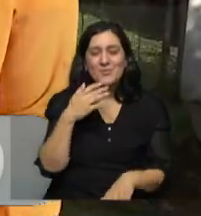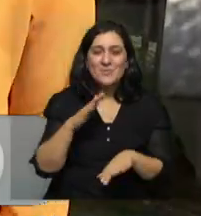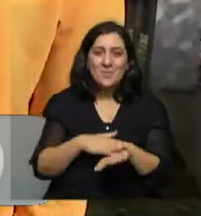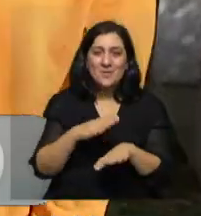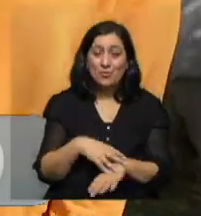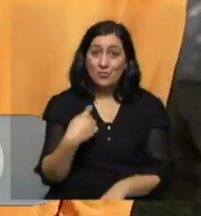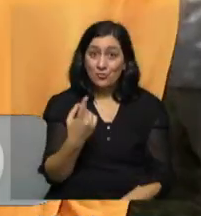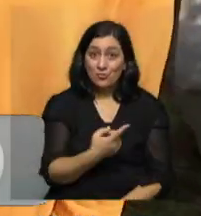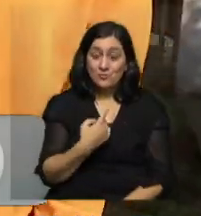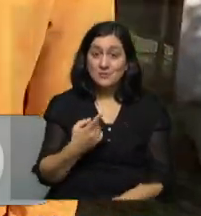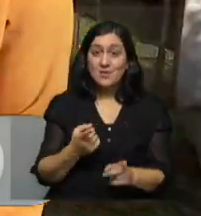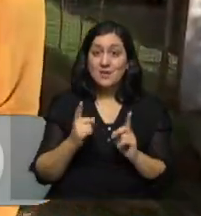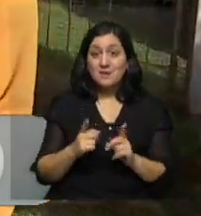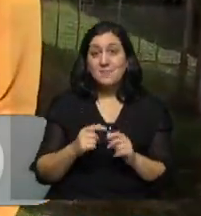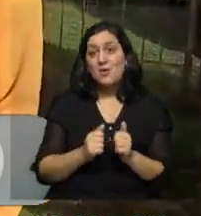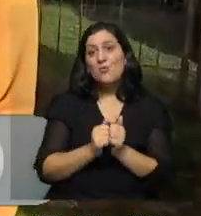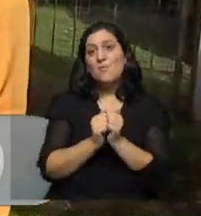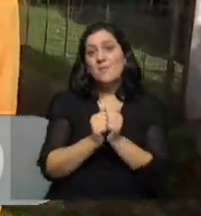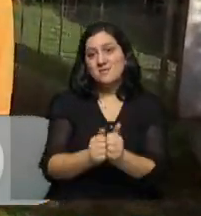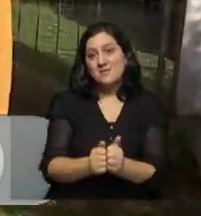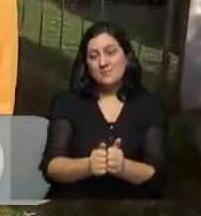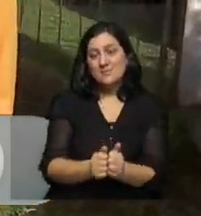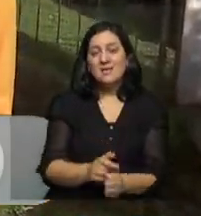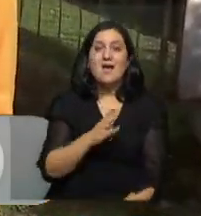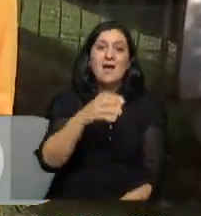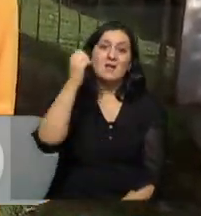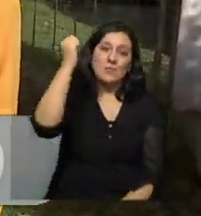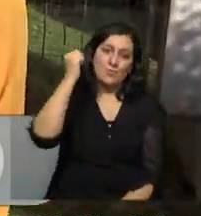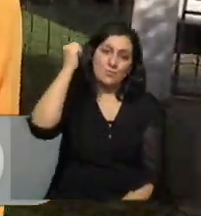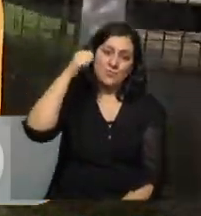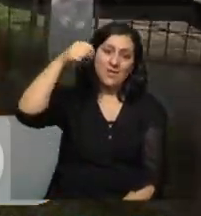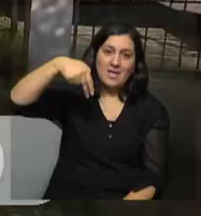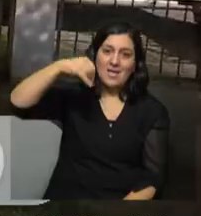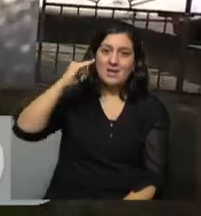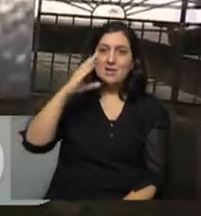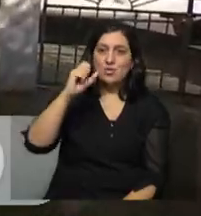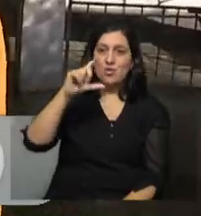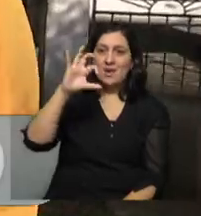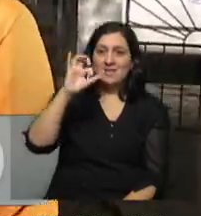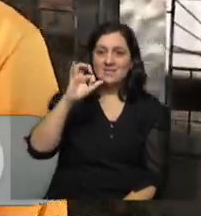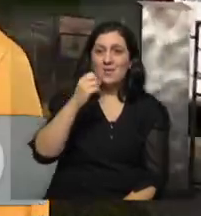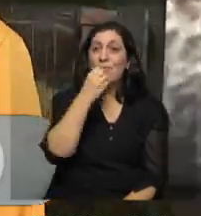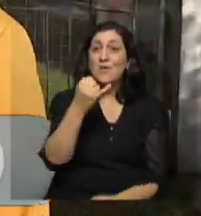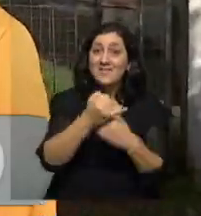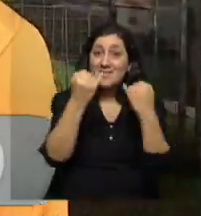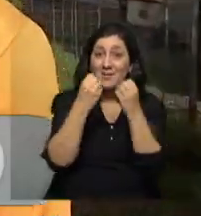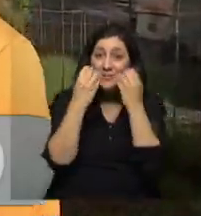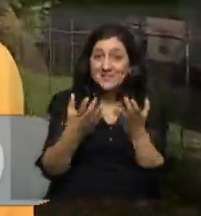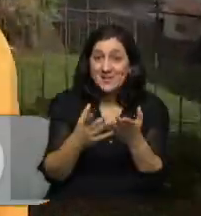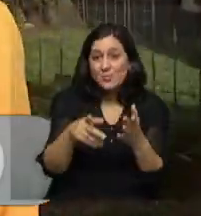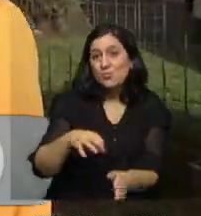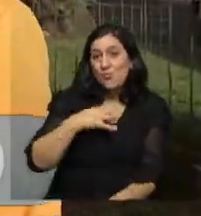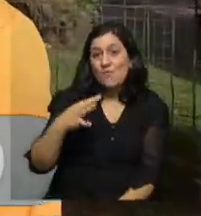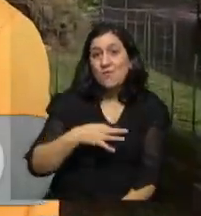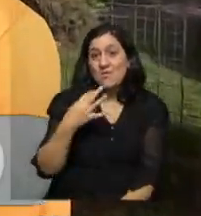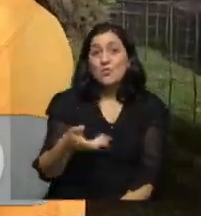todas nosotras, y por supuesto lo vamos a acompañar a subir arriba de un ómnibus. ¡Apa! Nicolás, bueno, buen día, ¿cómo te va? Contanos cómo va tu vida